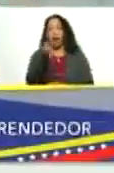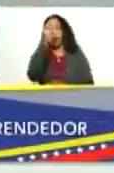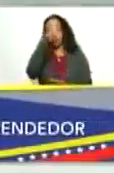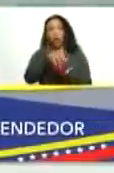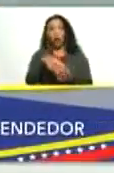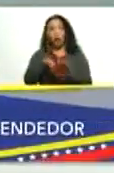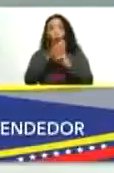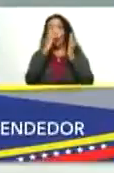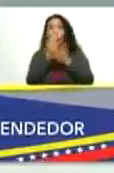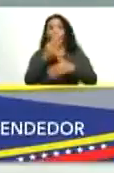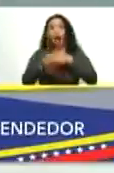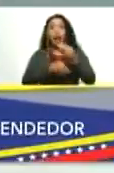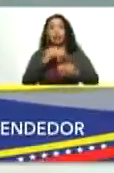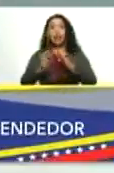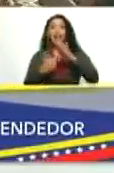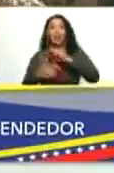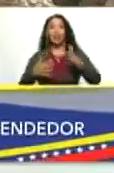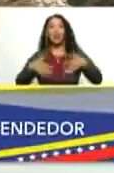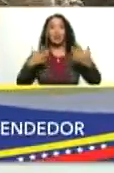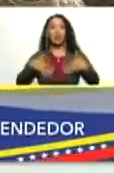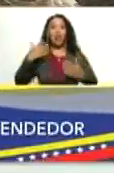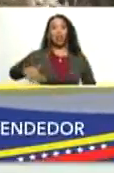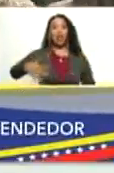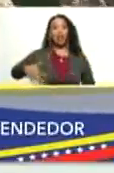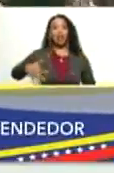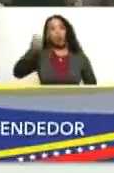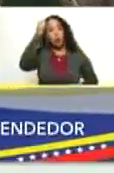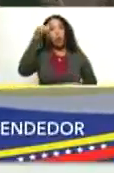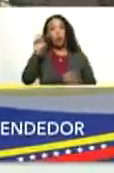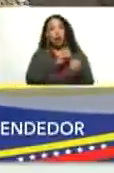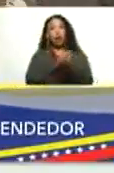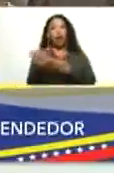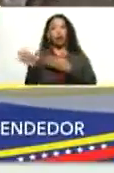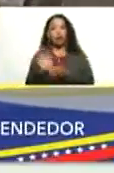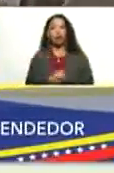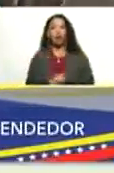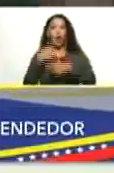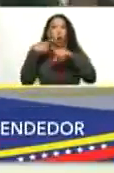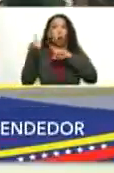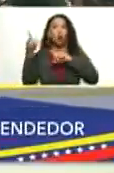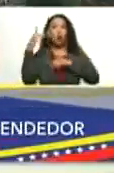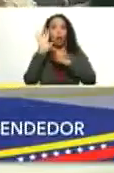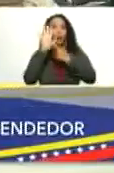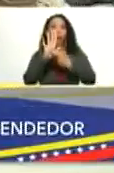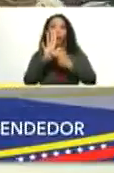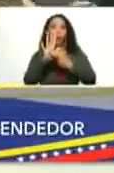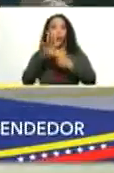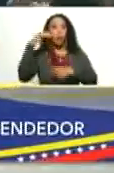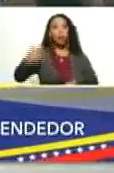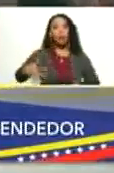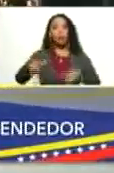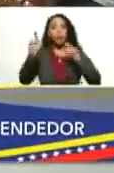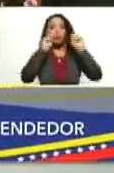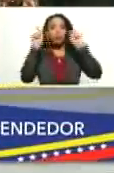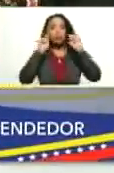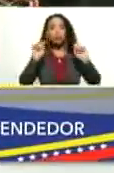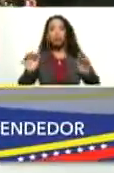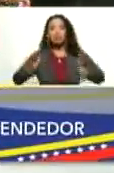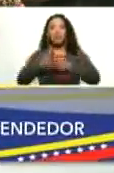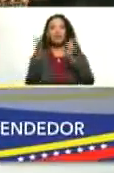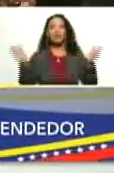mundo garantice la recreación como derecho del pueblo de manera gratuita. Eso es verdad. Lo otro lo tenemos en la Constitución. El derecho al turismo, a la recreación,